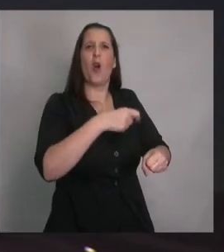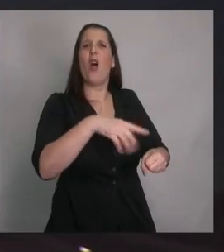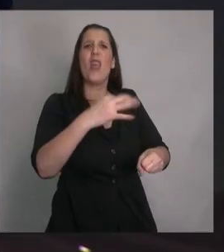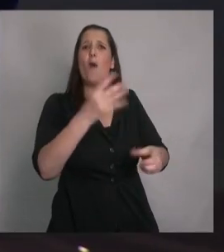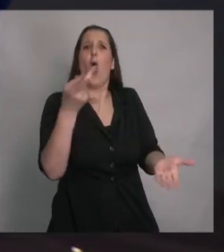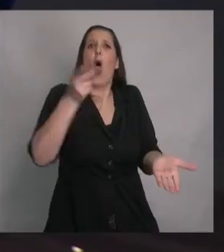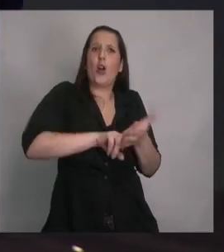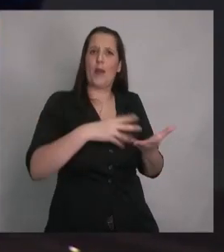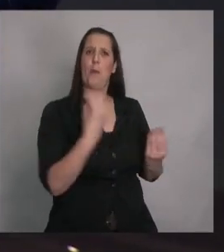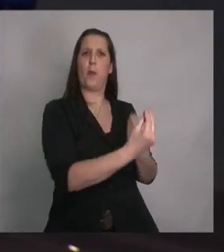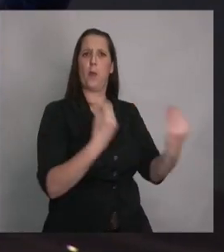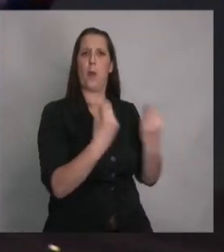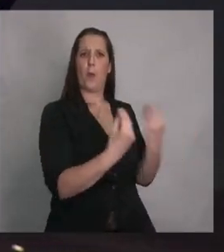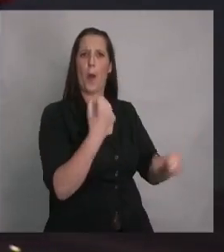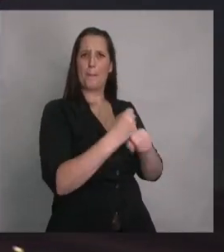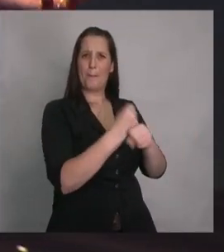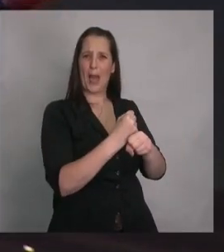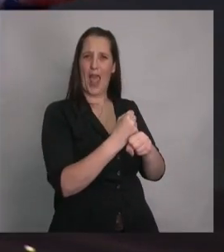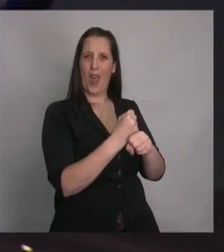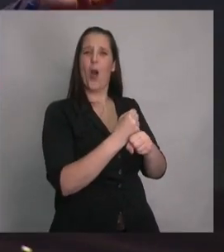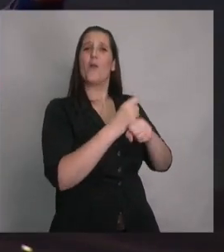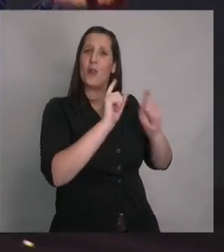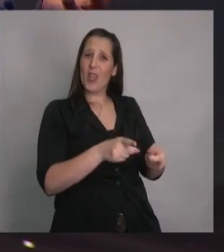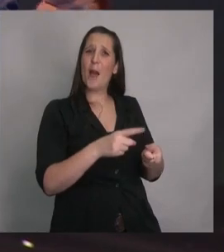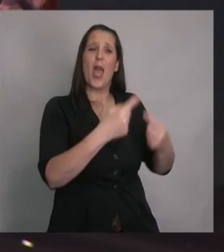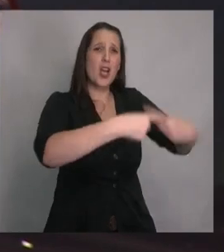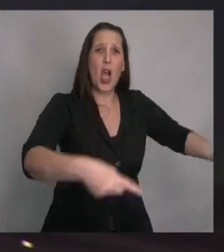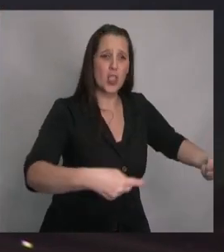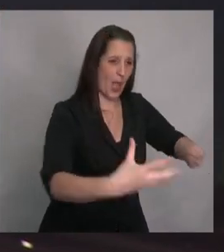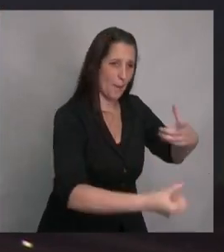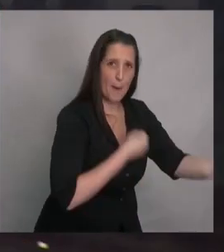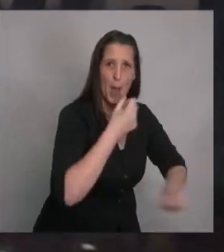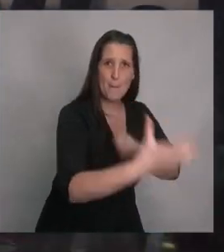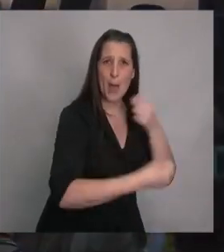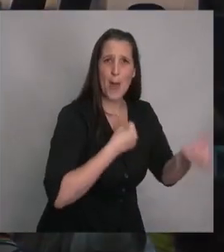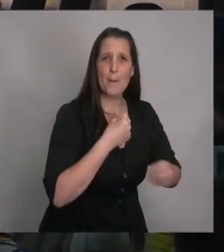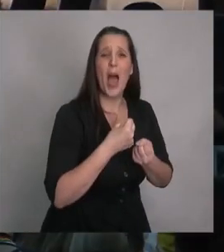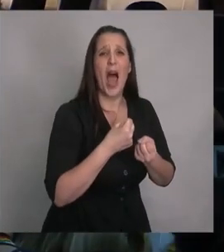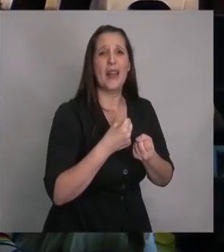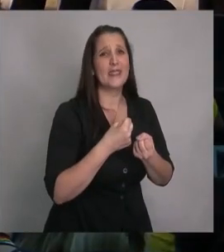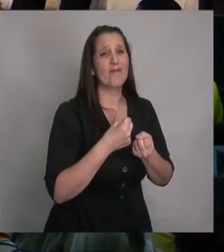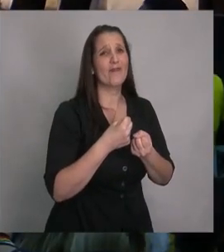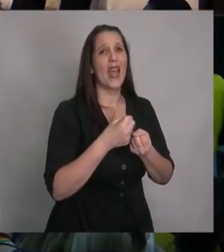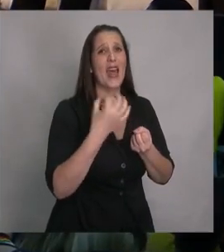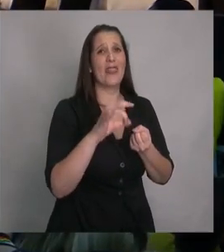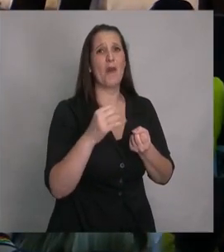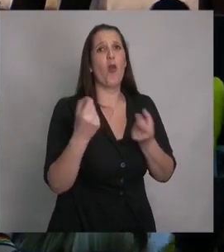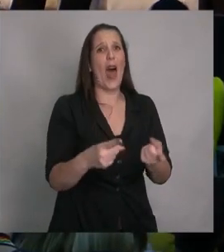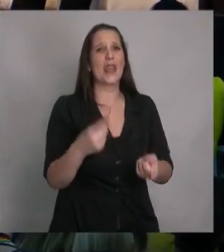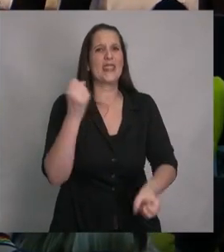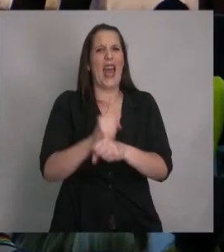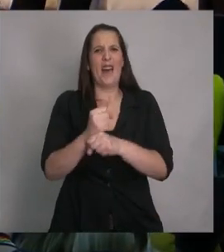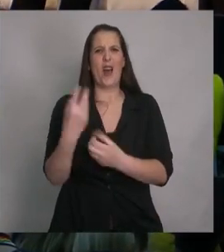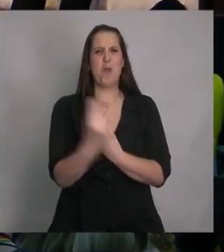millones, la extracción de materiales apenas unos decenas de miles de puestos de trabajo. La sociedad